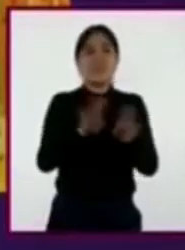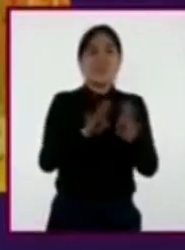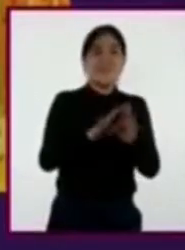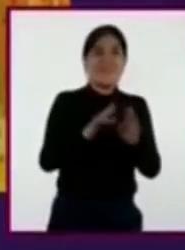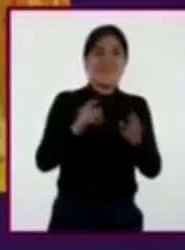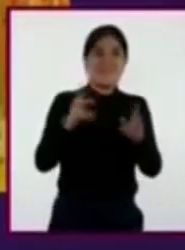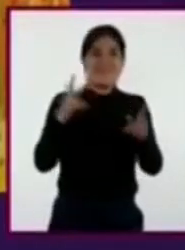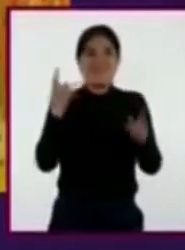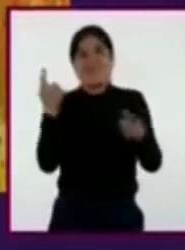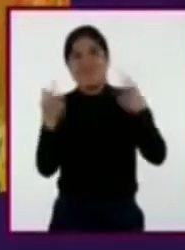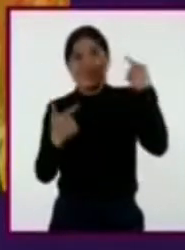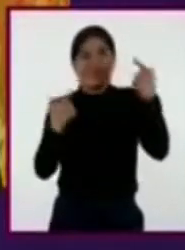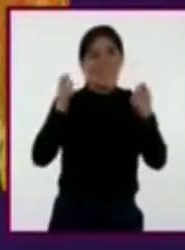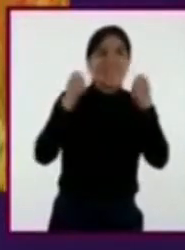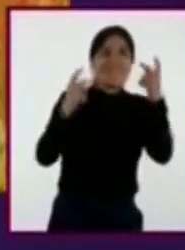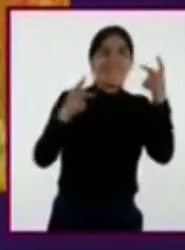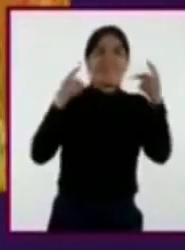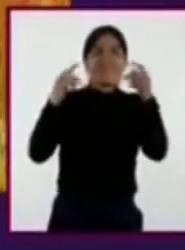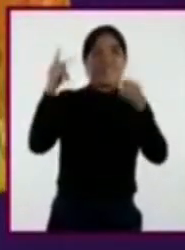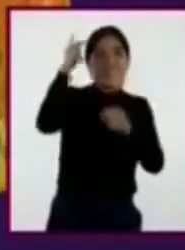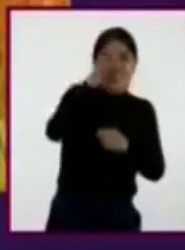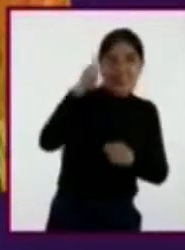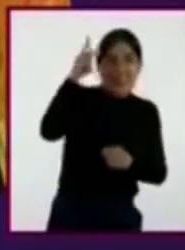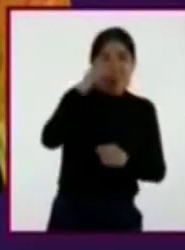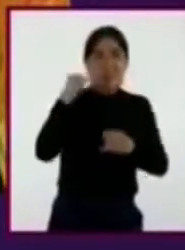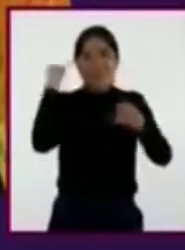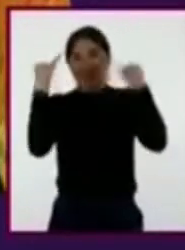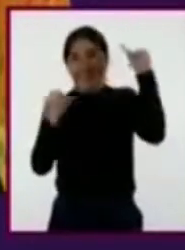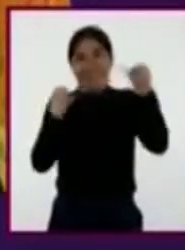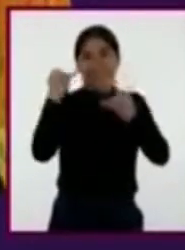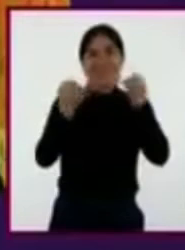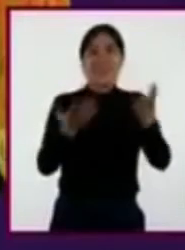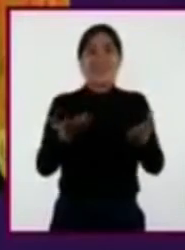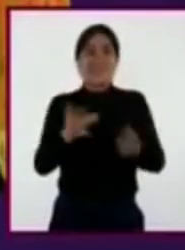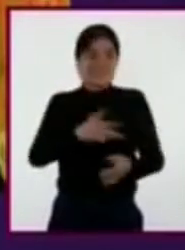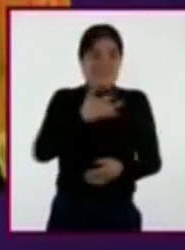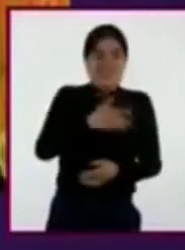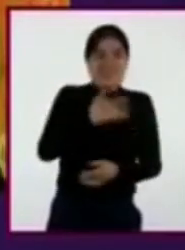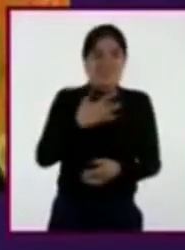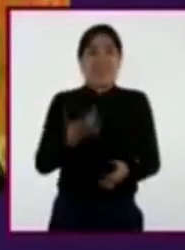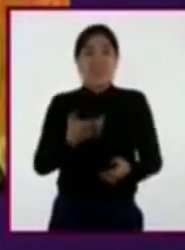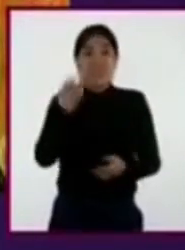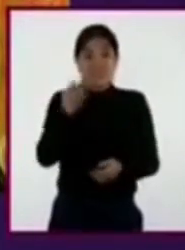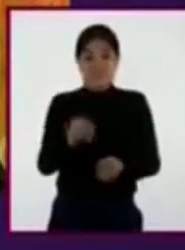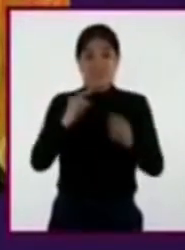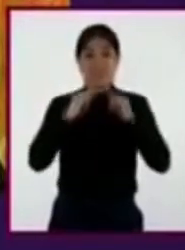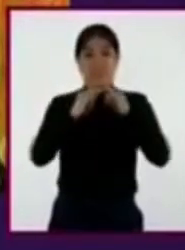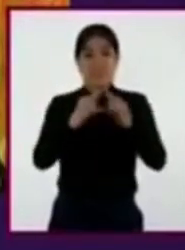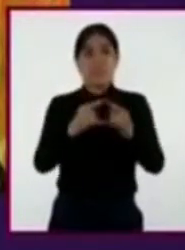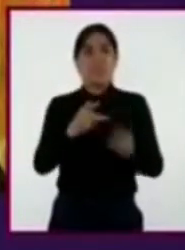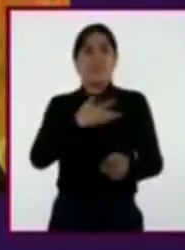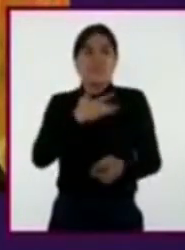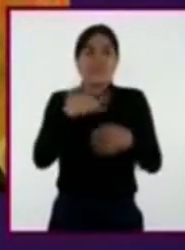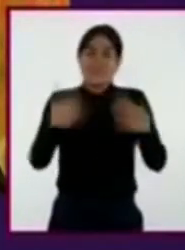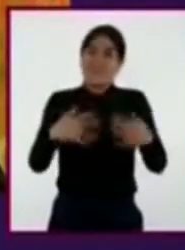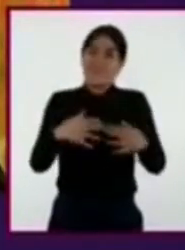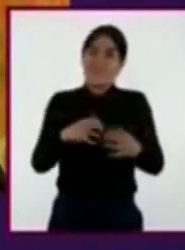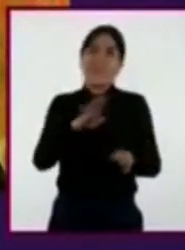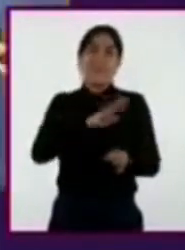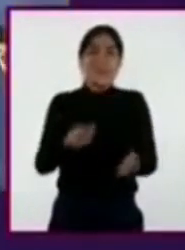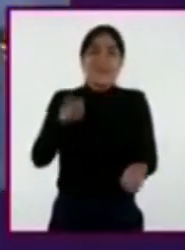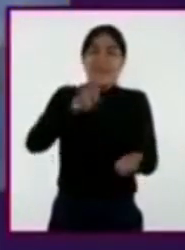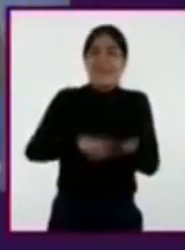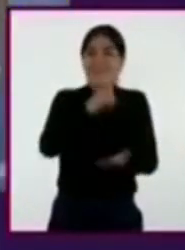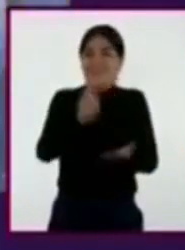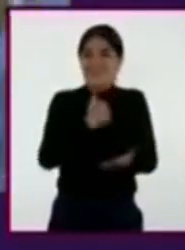psíquicas, emocionales, de lo que es... Pues los habitantes de Tepito se sienten el corazón de la Ciudad de México, ¿no?